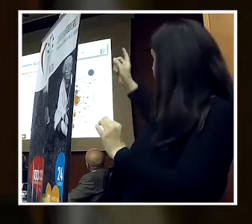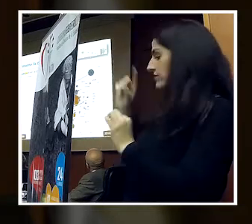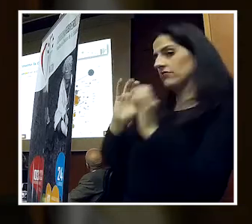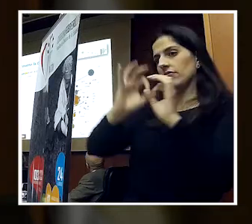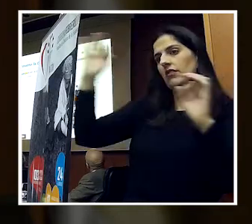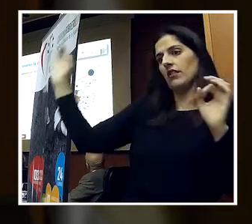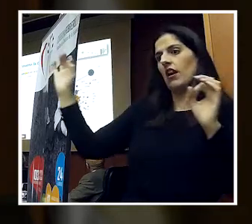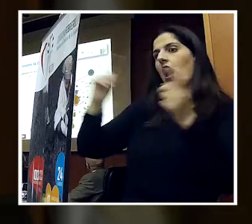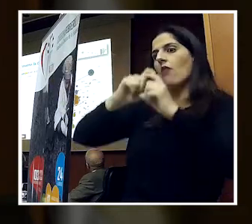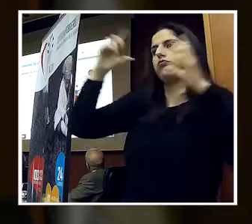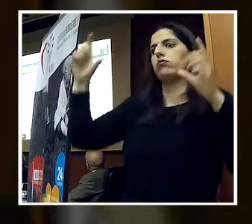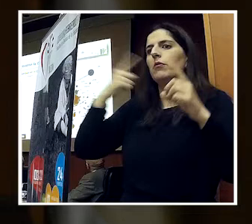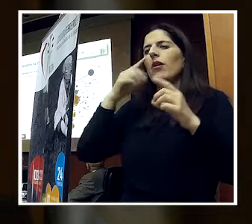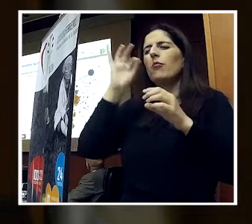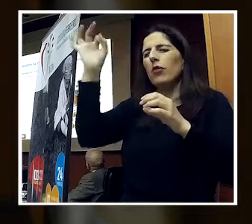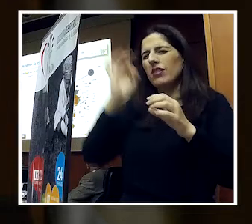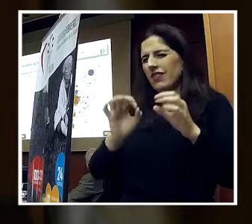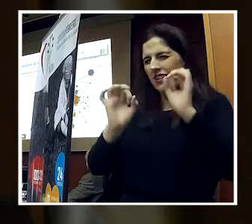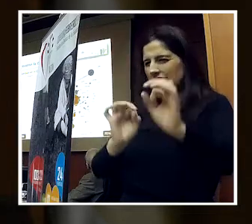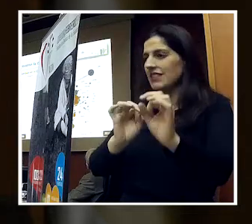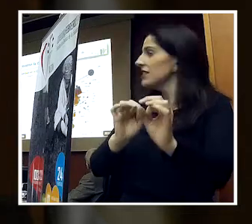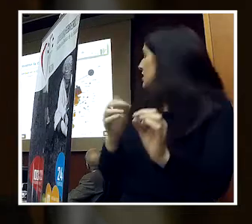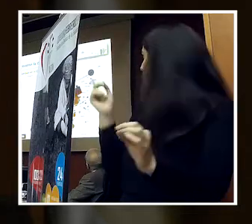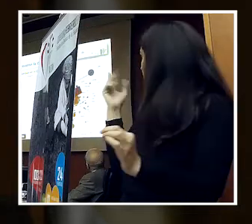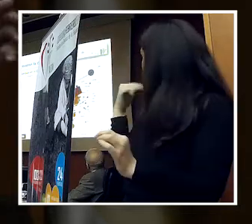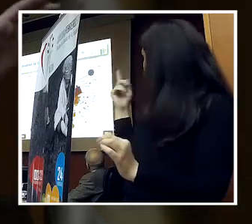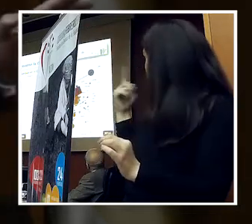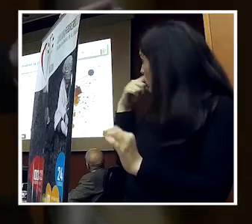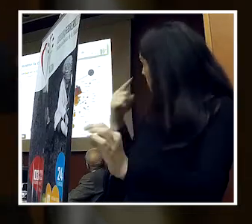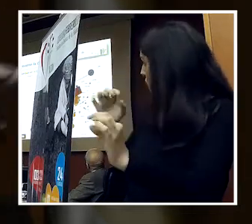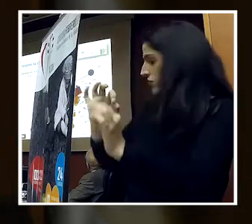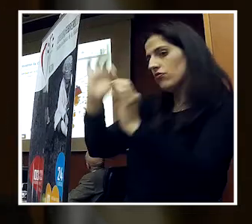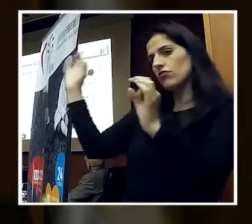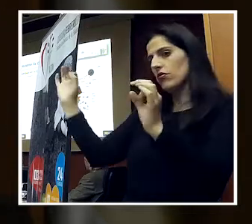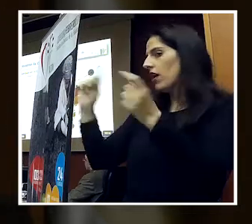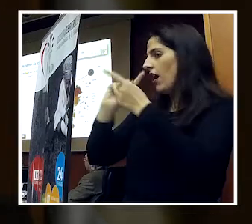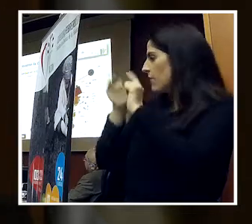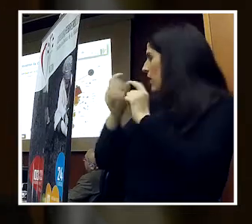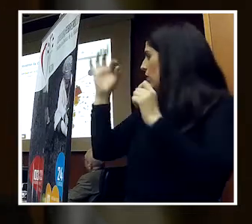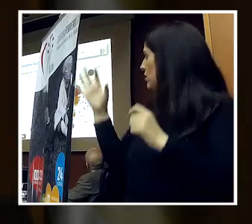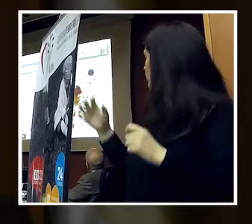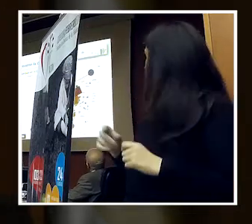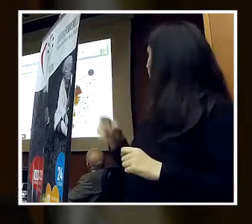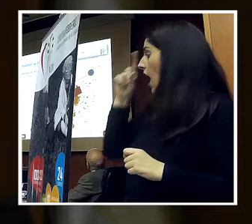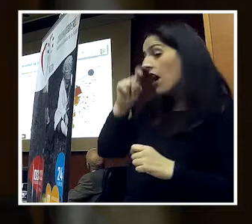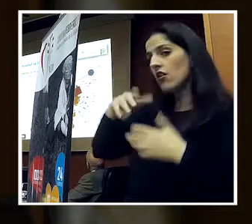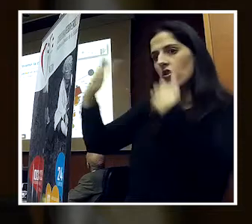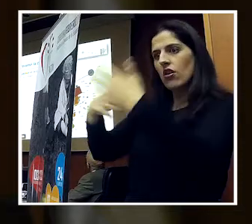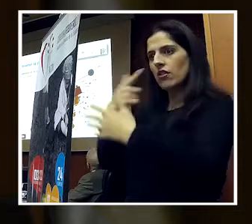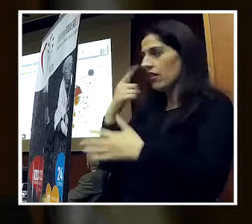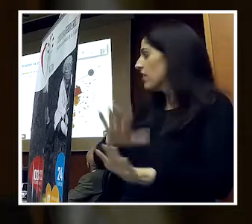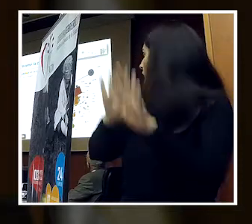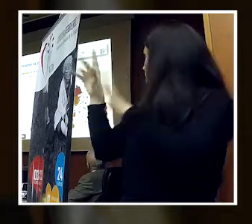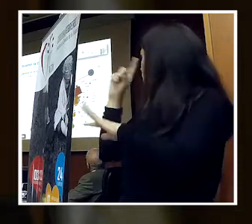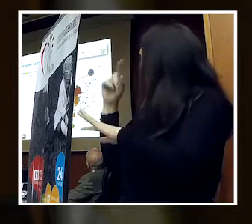14% aquí. Esta bolita pequeña es España, ¿de acuerdo? El estudio, porque está publicado en este año, una de las conclusiones dice que